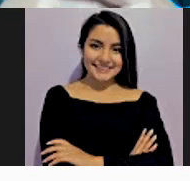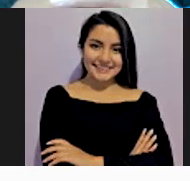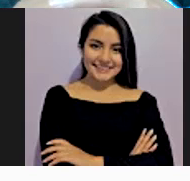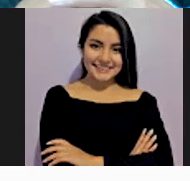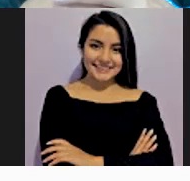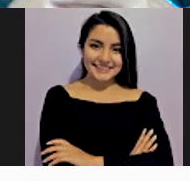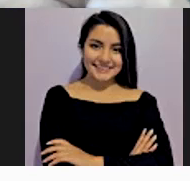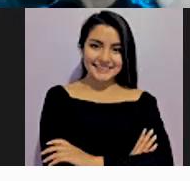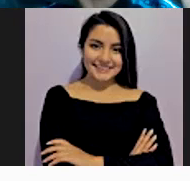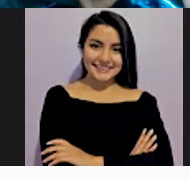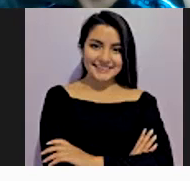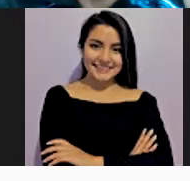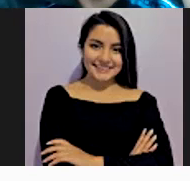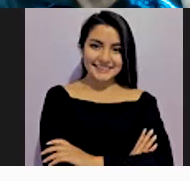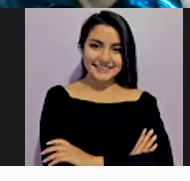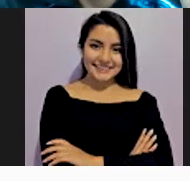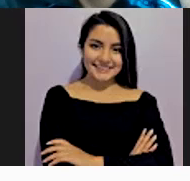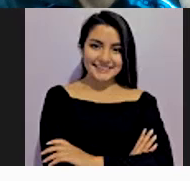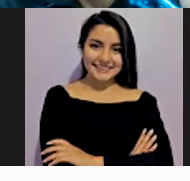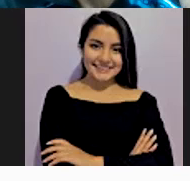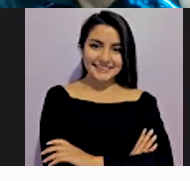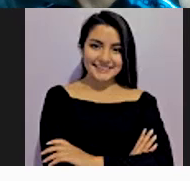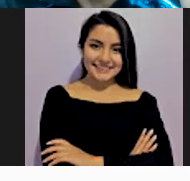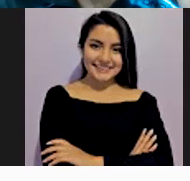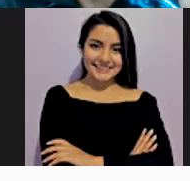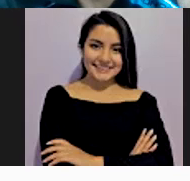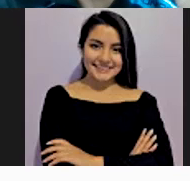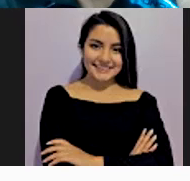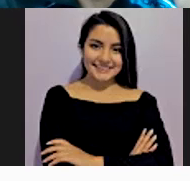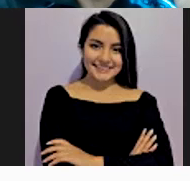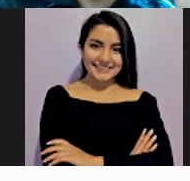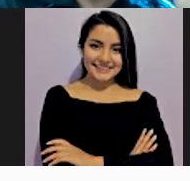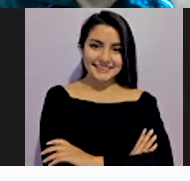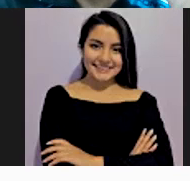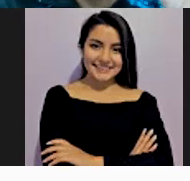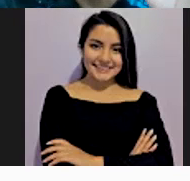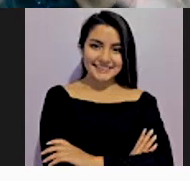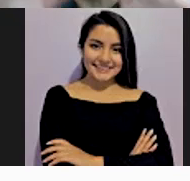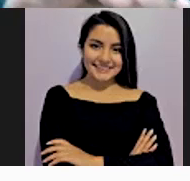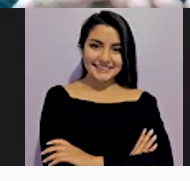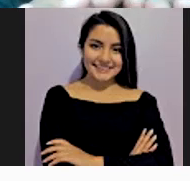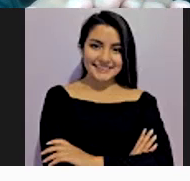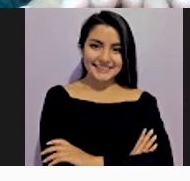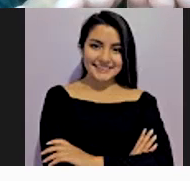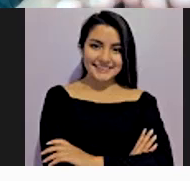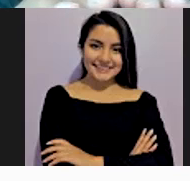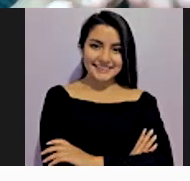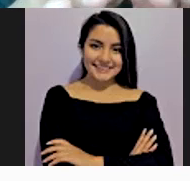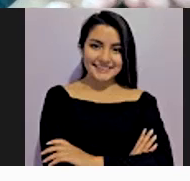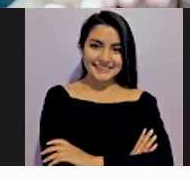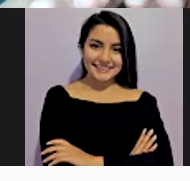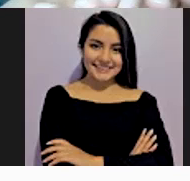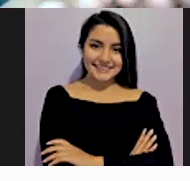de tablas. Al tomar de tablas, ¿qué implica? Estoy suponiendo de que todo el hecho,